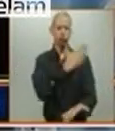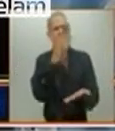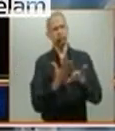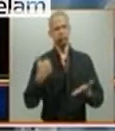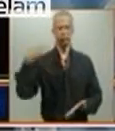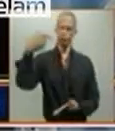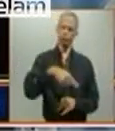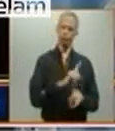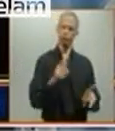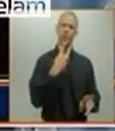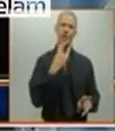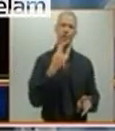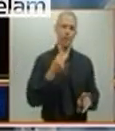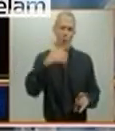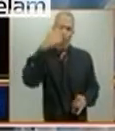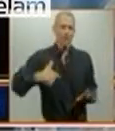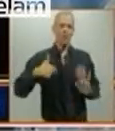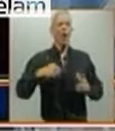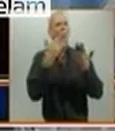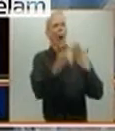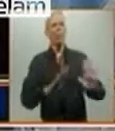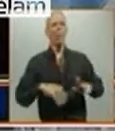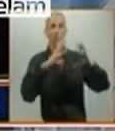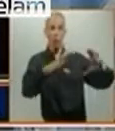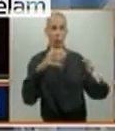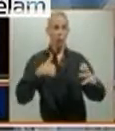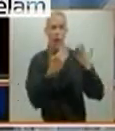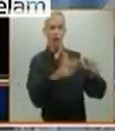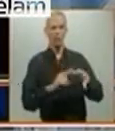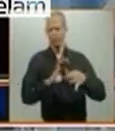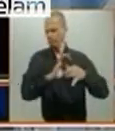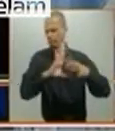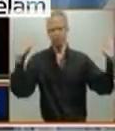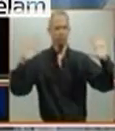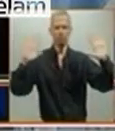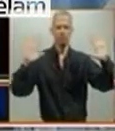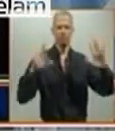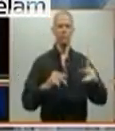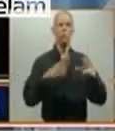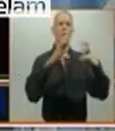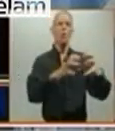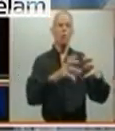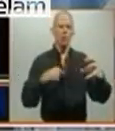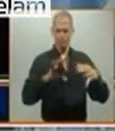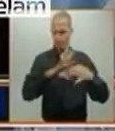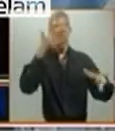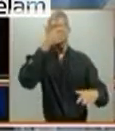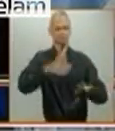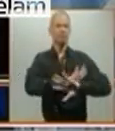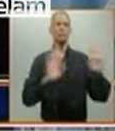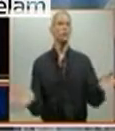temas personales. Yo cuando dejé el fútbol traté de desligarme del fútbol activo, digamos, y sobre todo del club,